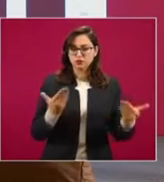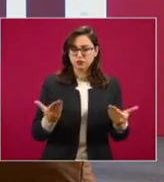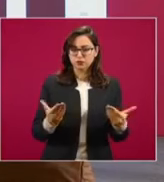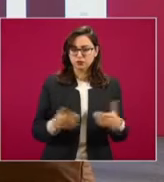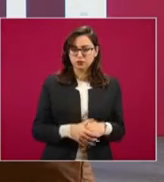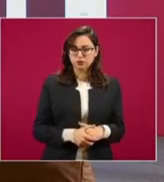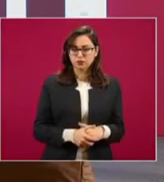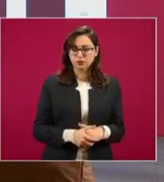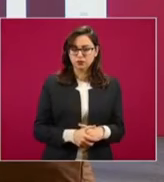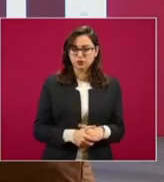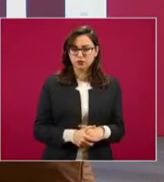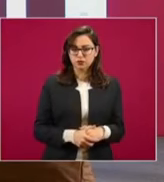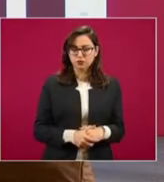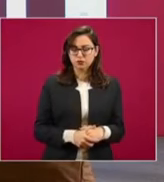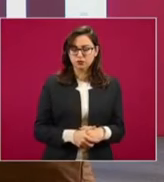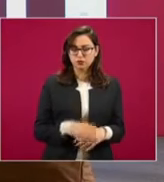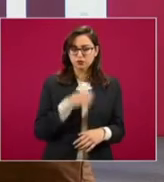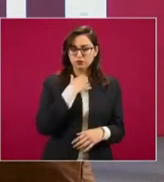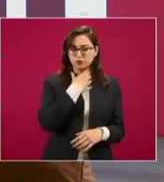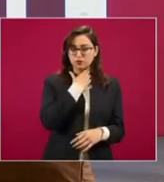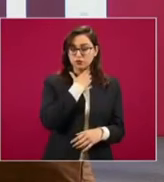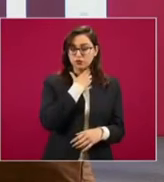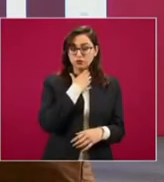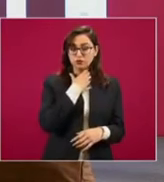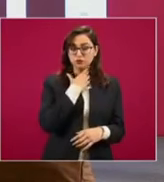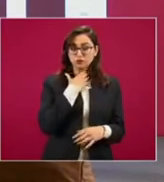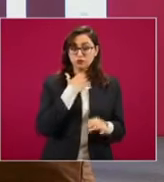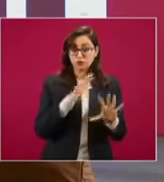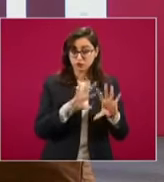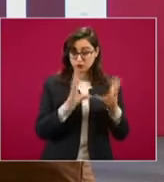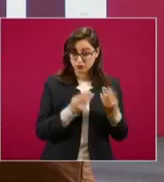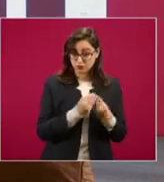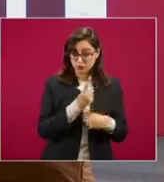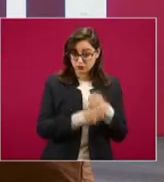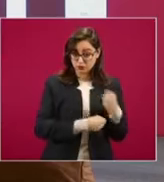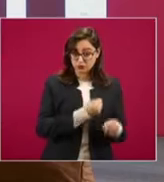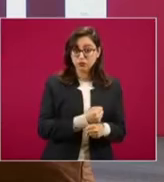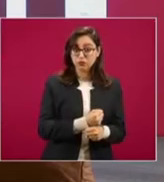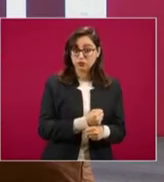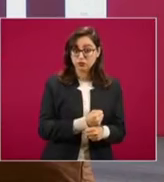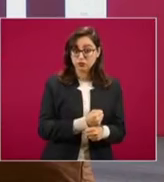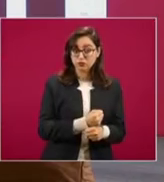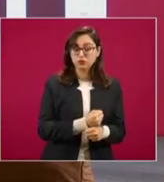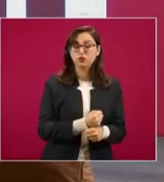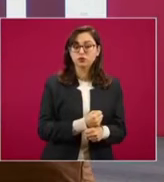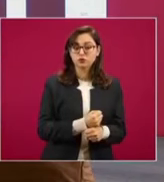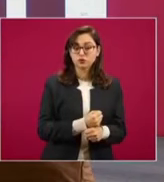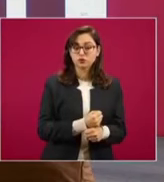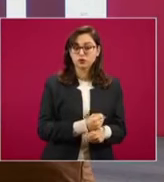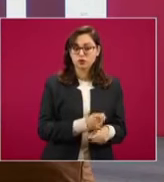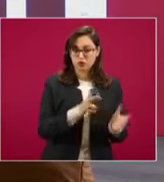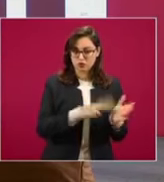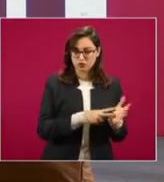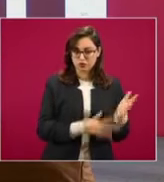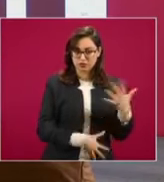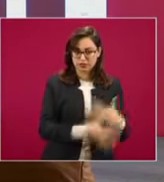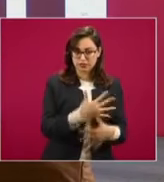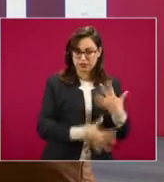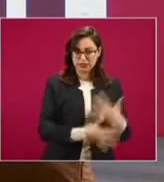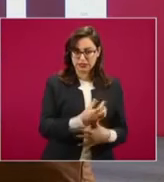Sí y este debe ser el total Eso es en el 15